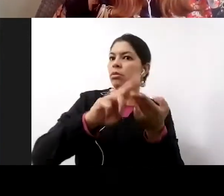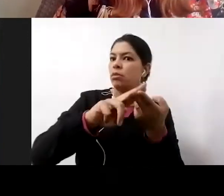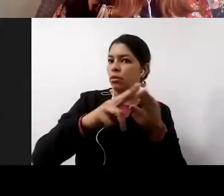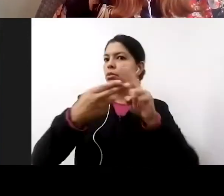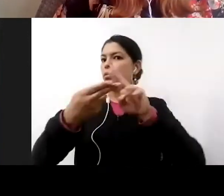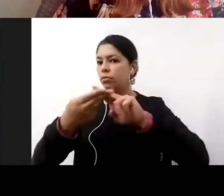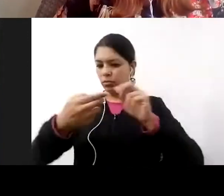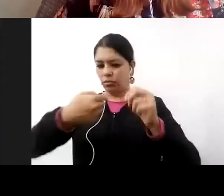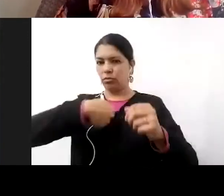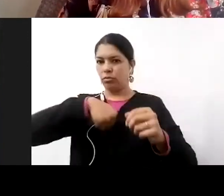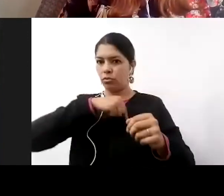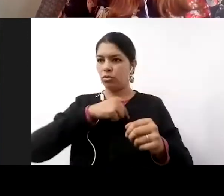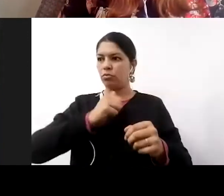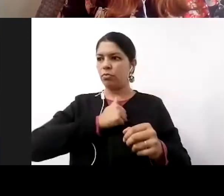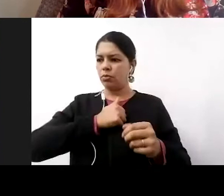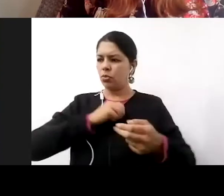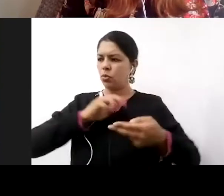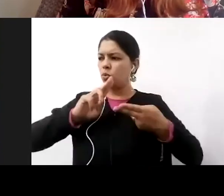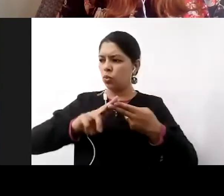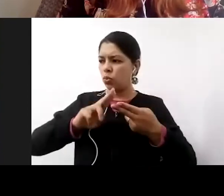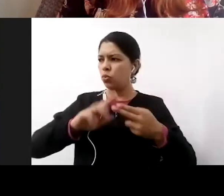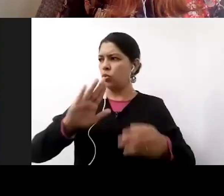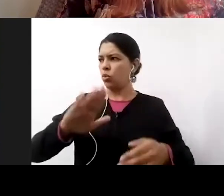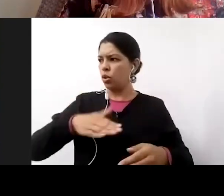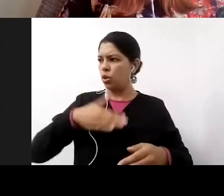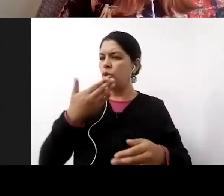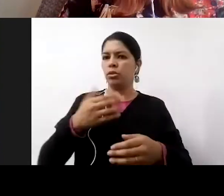nuestras reacciones.